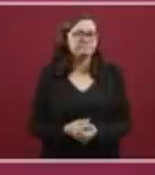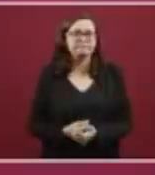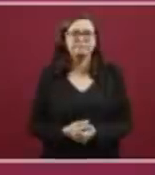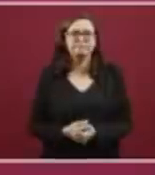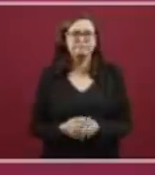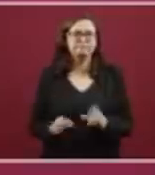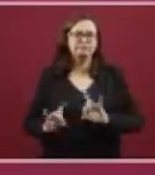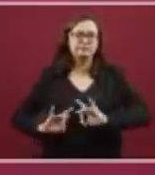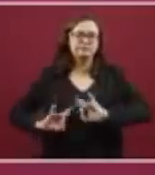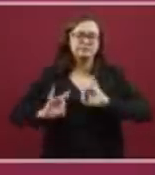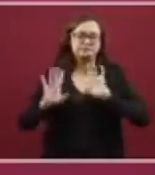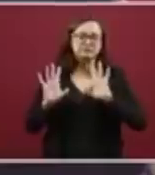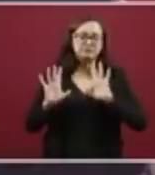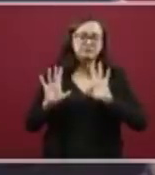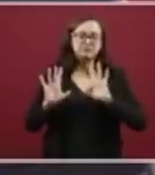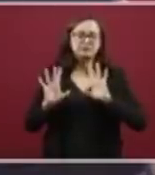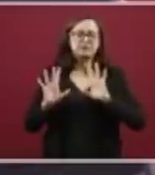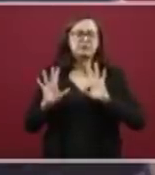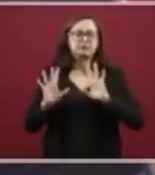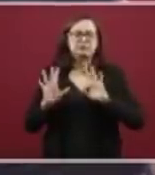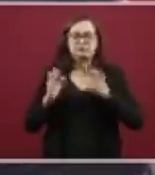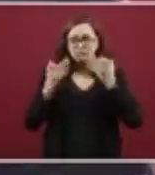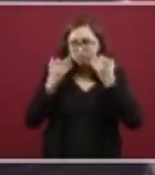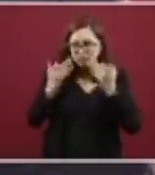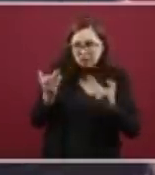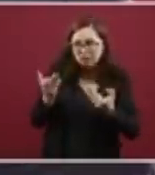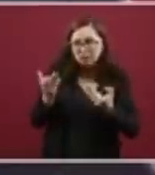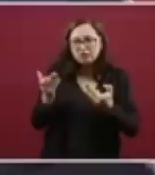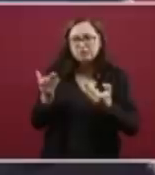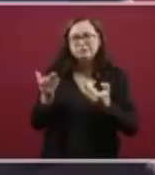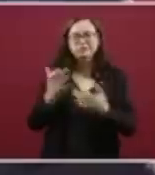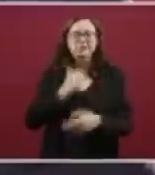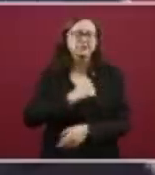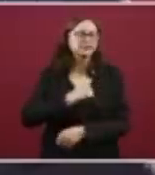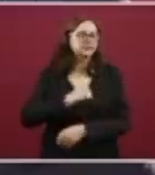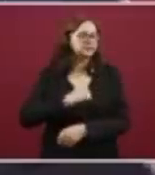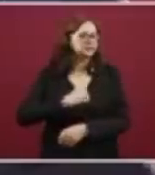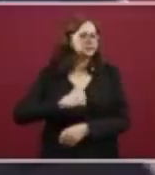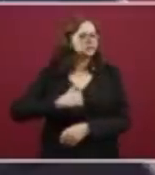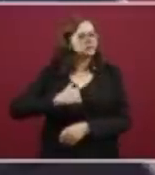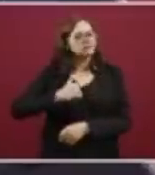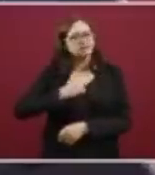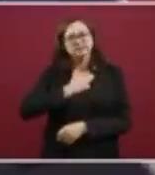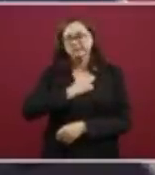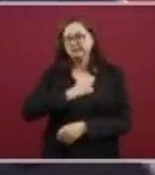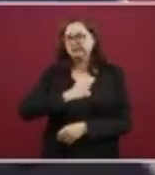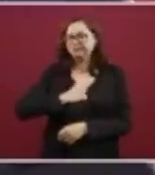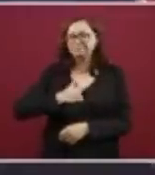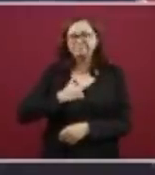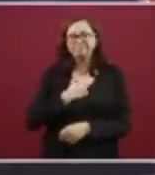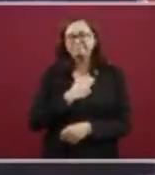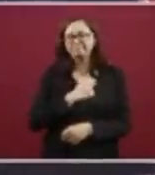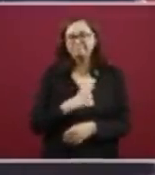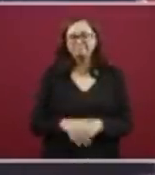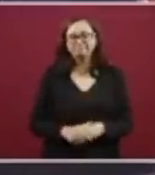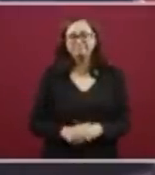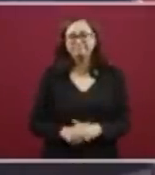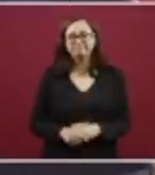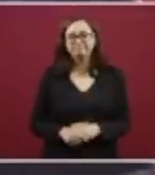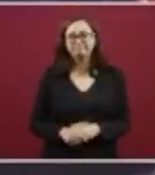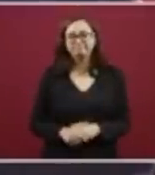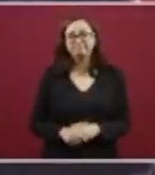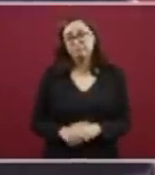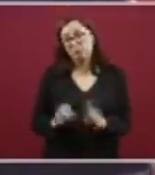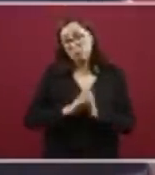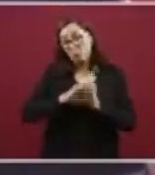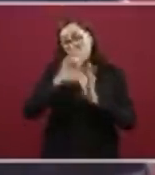casos, se han dado hechos muy lamentables. Y voy a hablar